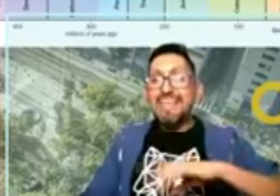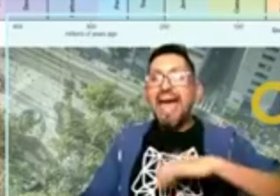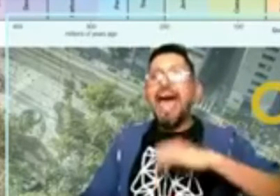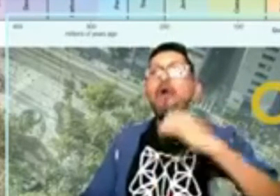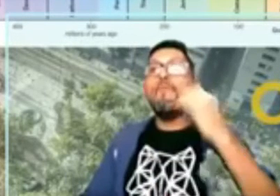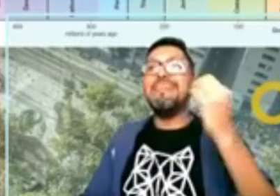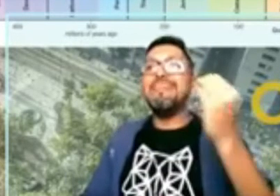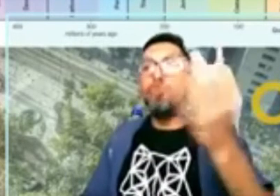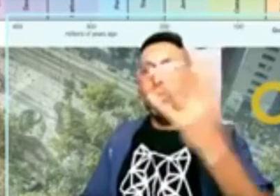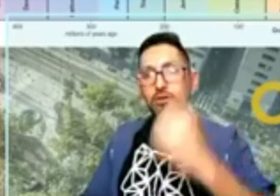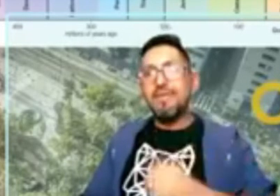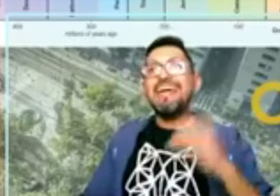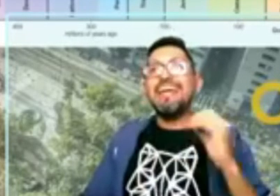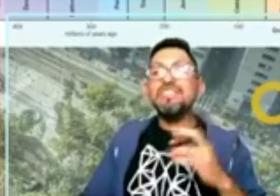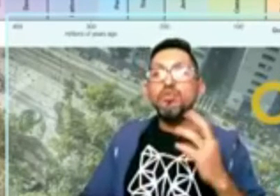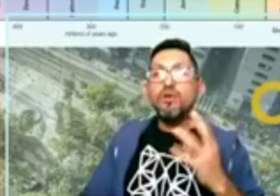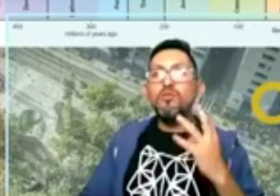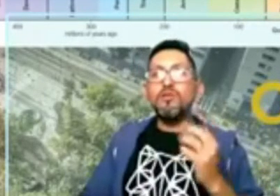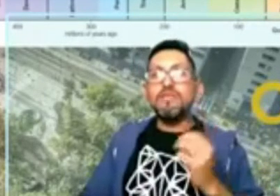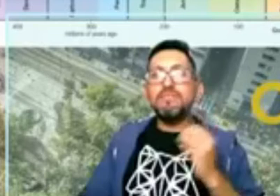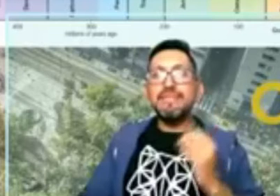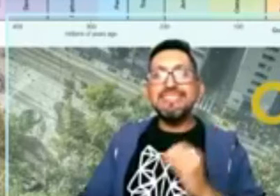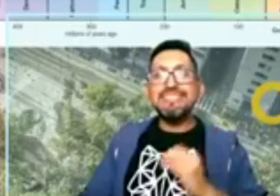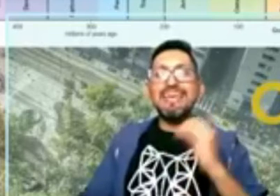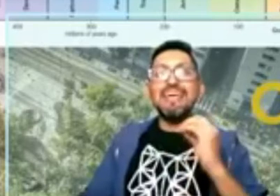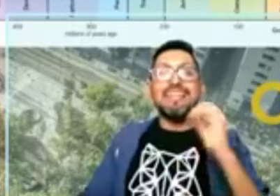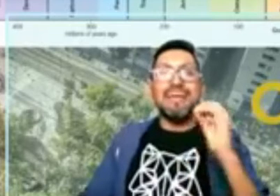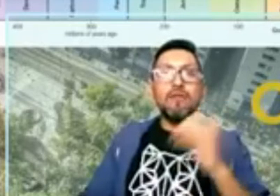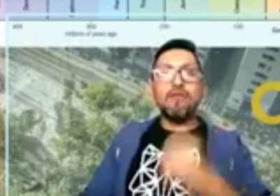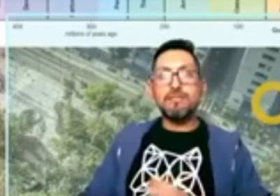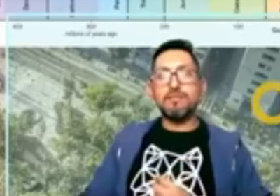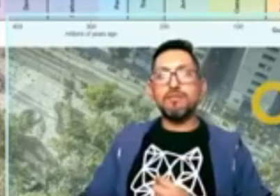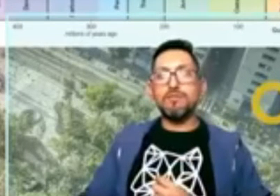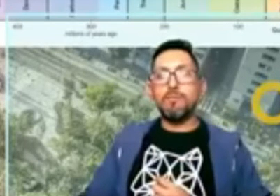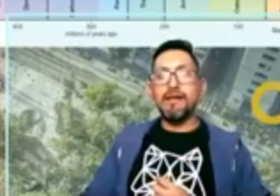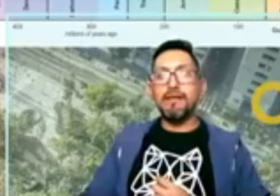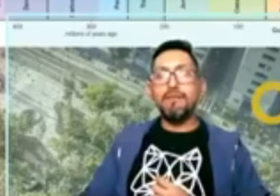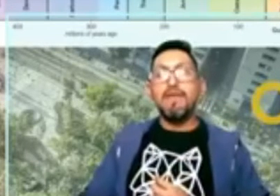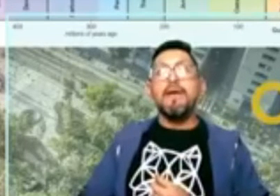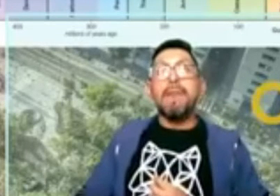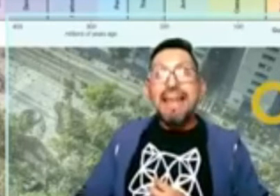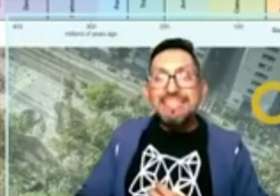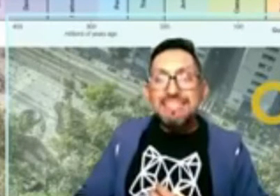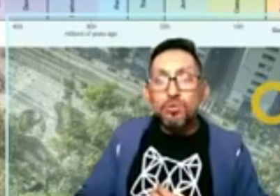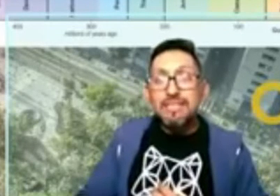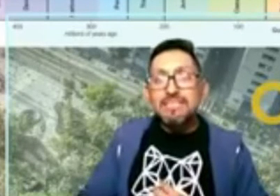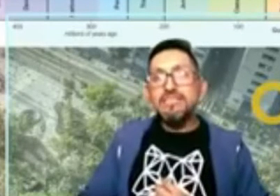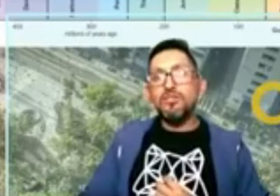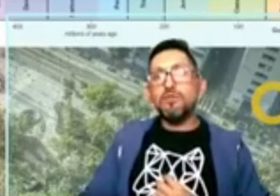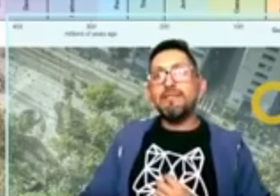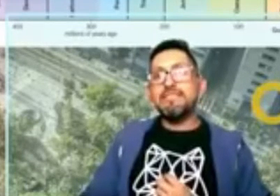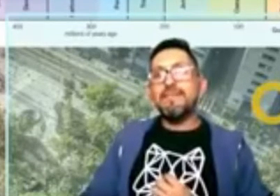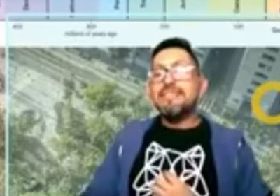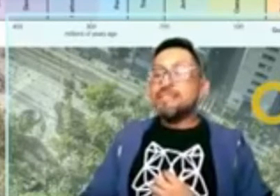biodiversidad aumentó. Creció el número de especies que dejaron rastros en nuestro planeta. Para la segunda